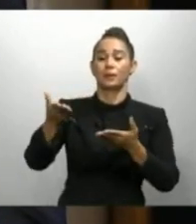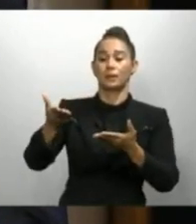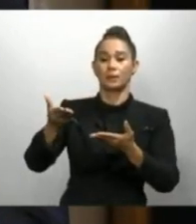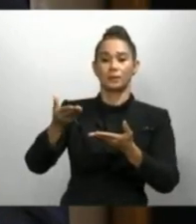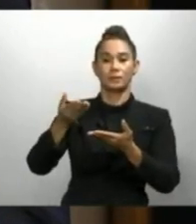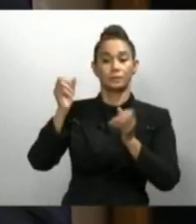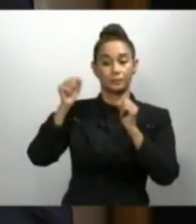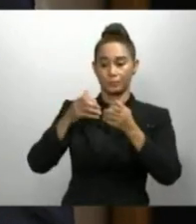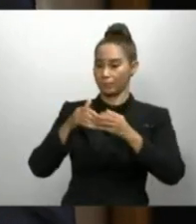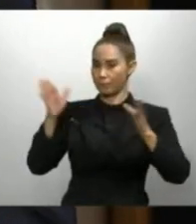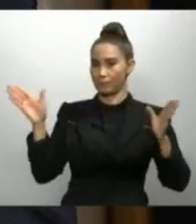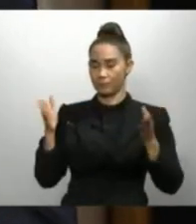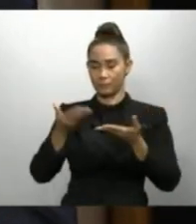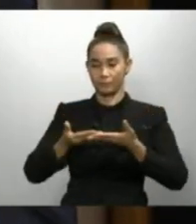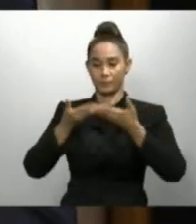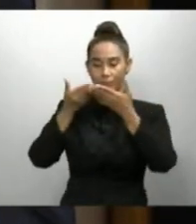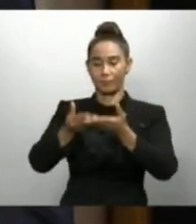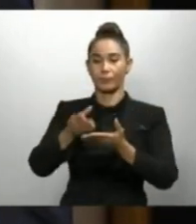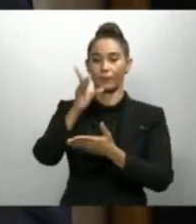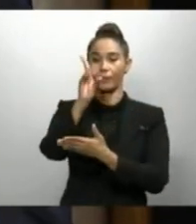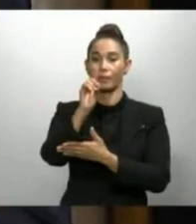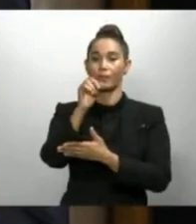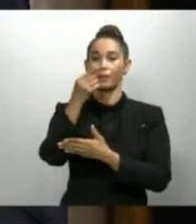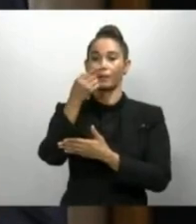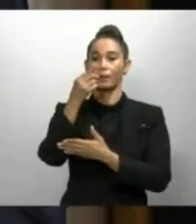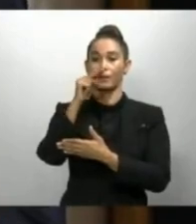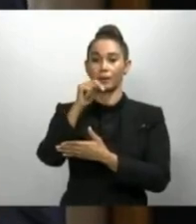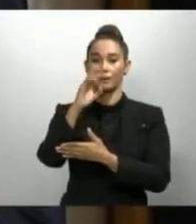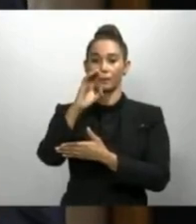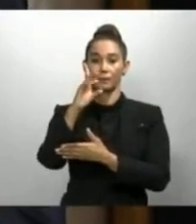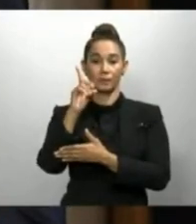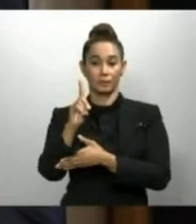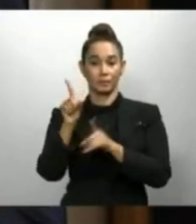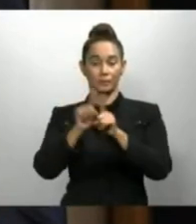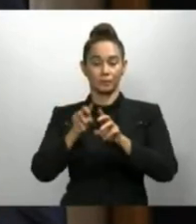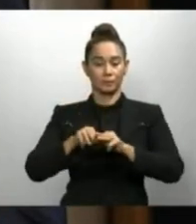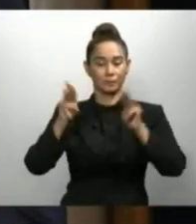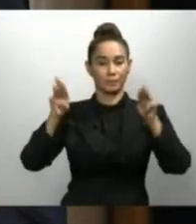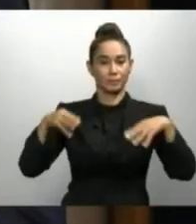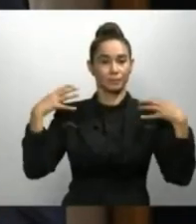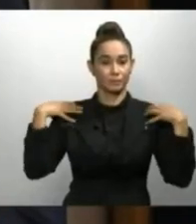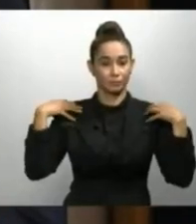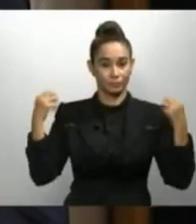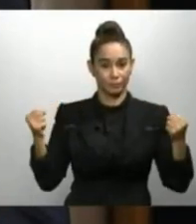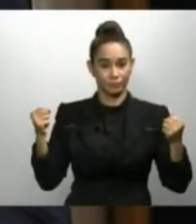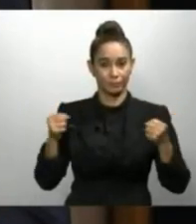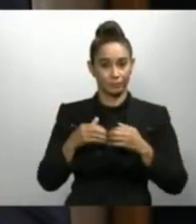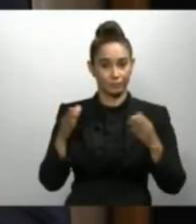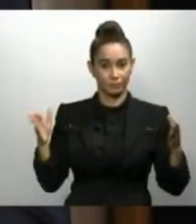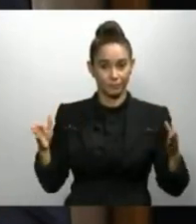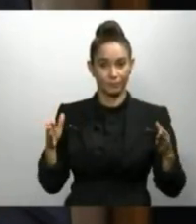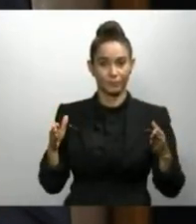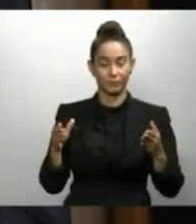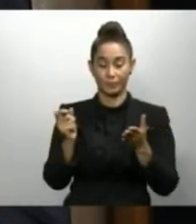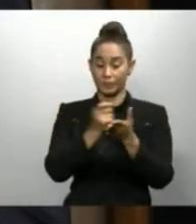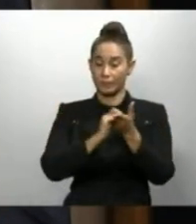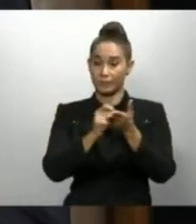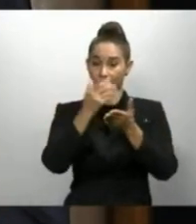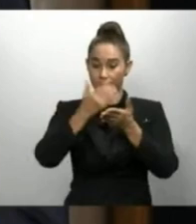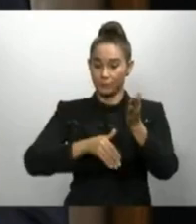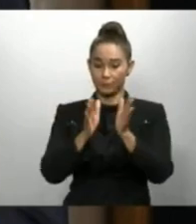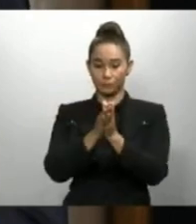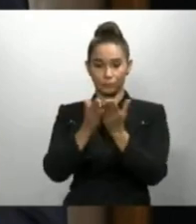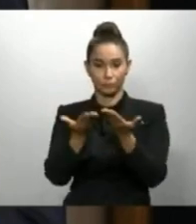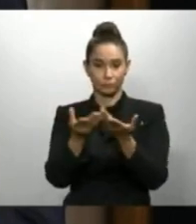disposición de la Dirección General de Control de Drogas y el Ministerio de Salud Pública y Asistencia Social. El registro o libro